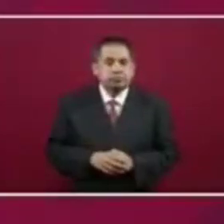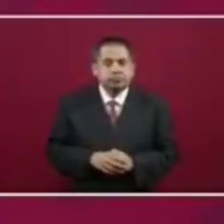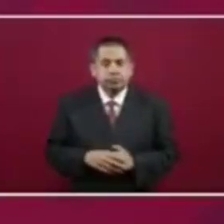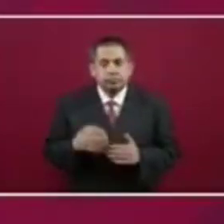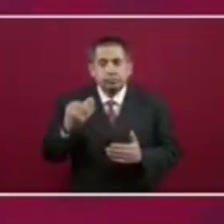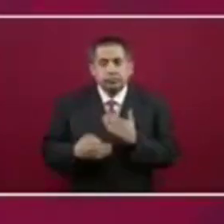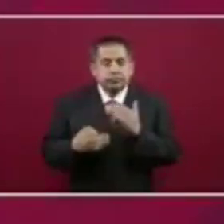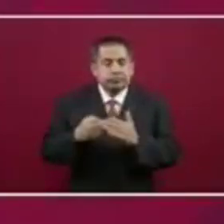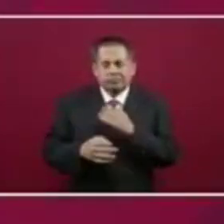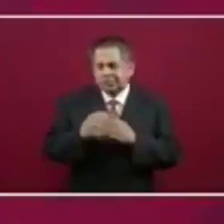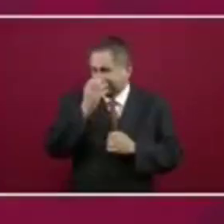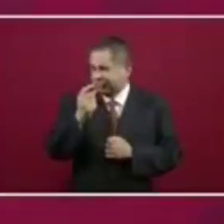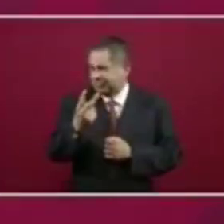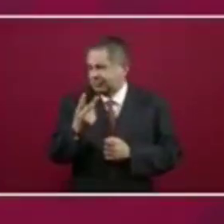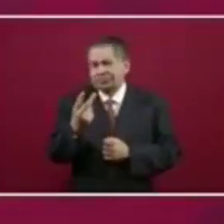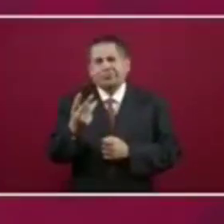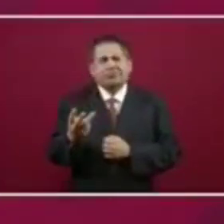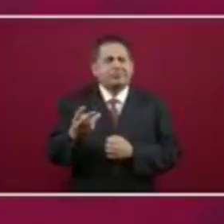Faltaron 2 o 3